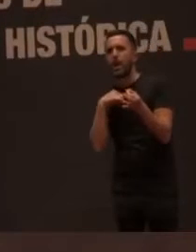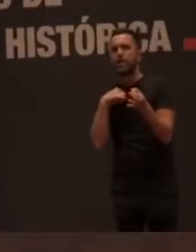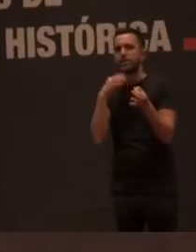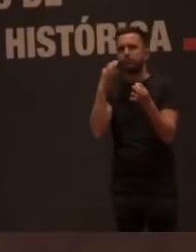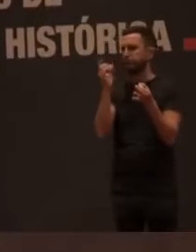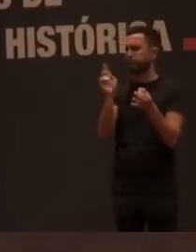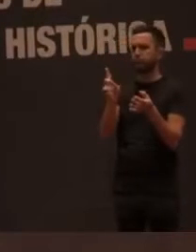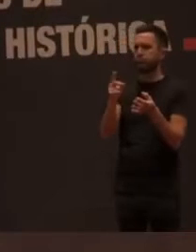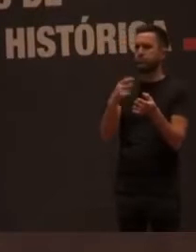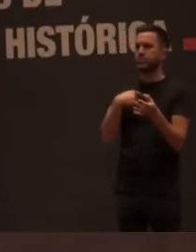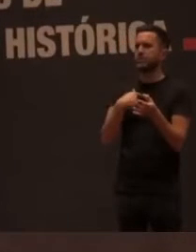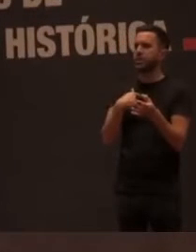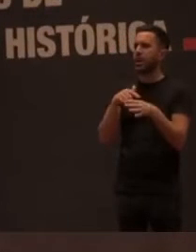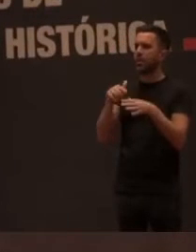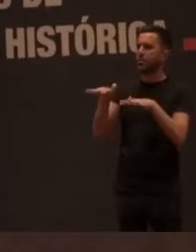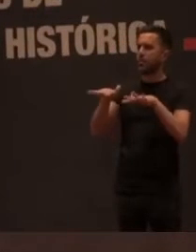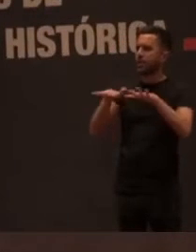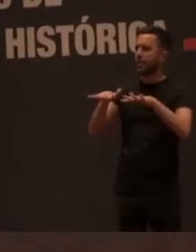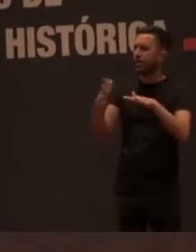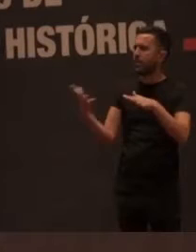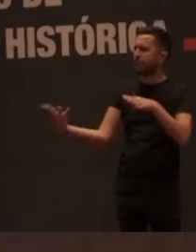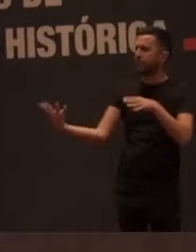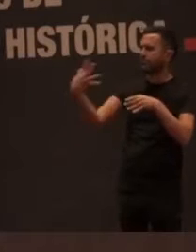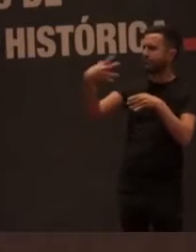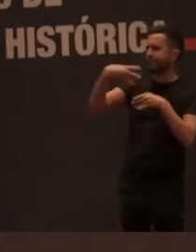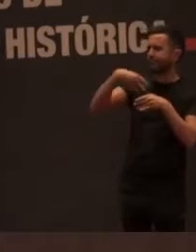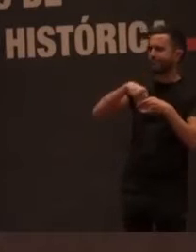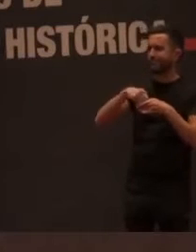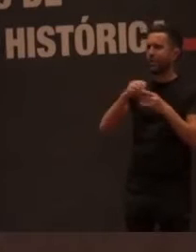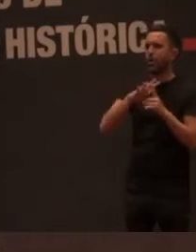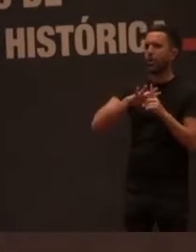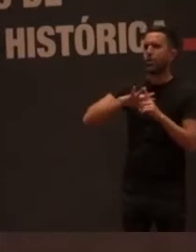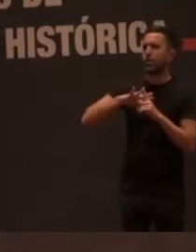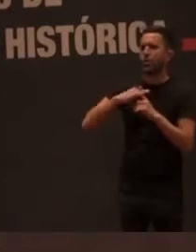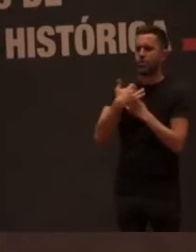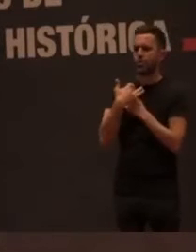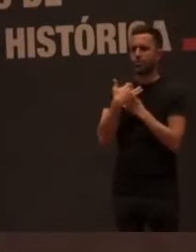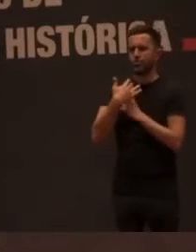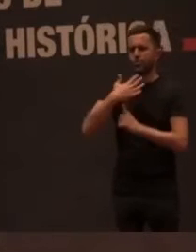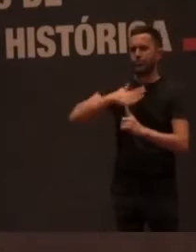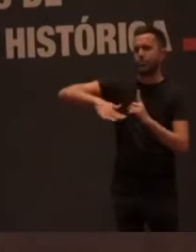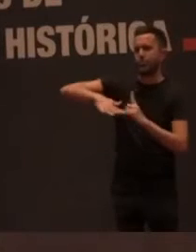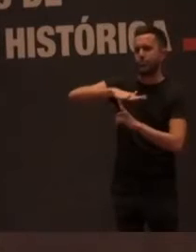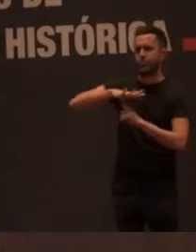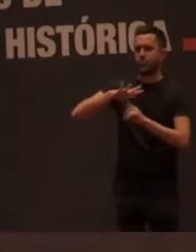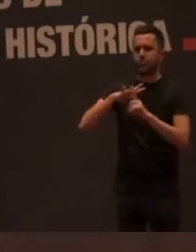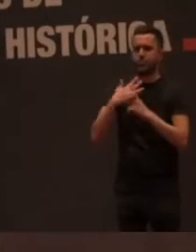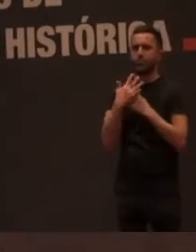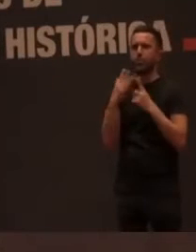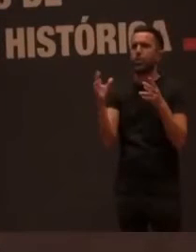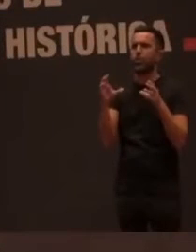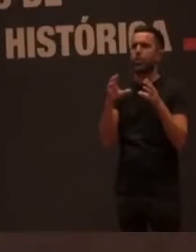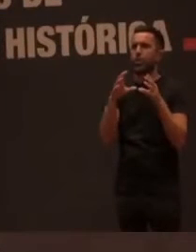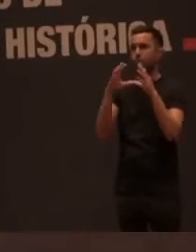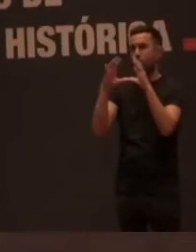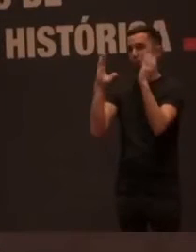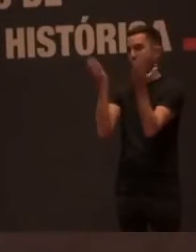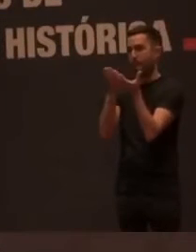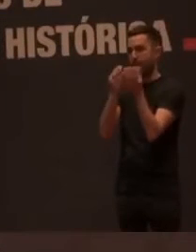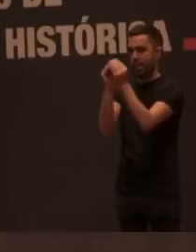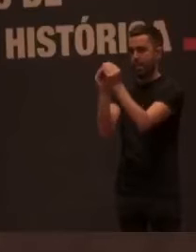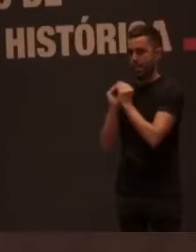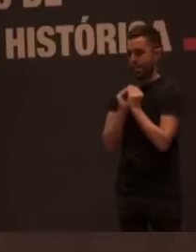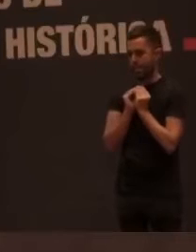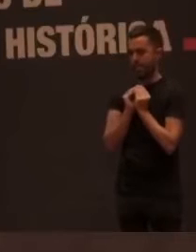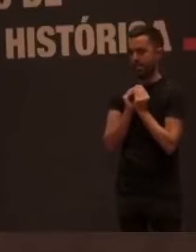esa movilización, esa preocupación, insertarla dentro del contexto global. Hacer ese camino es una actividad de voluntad. Entonces,